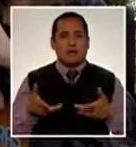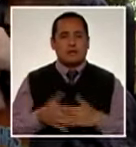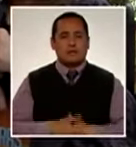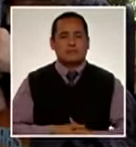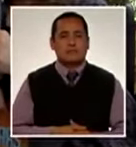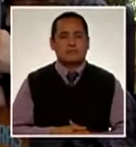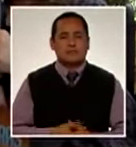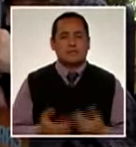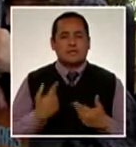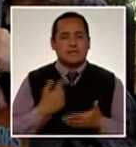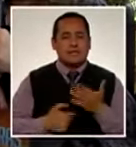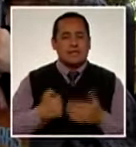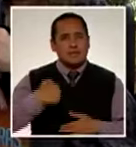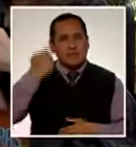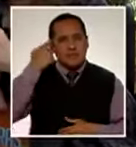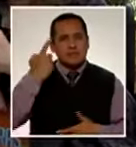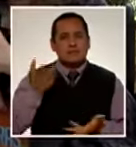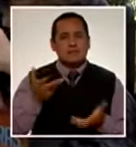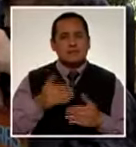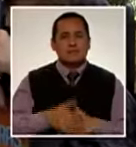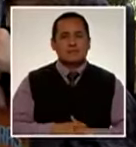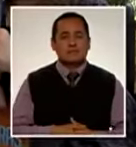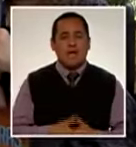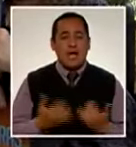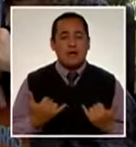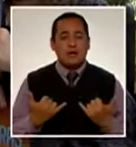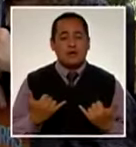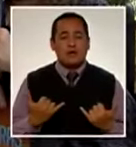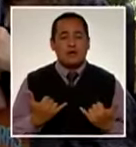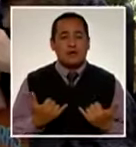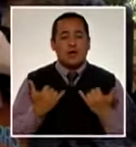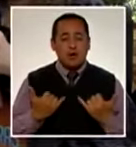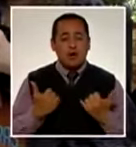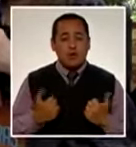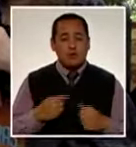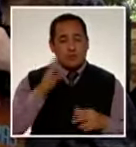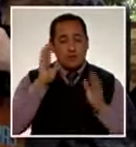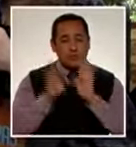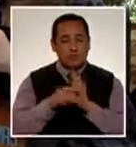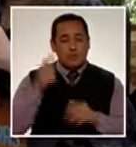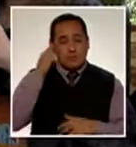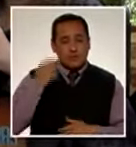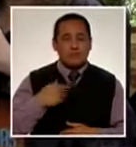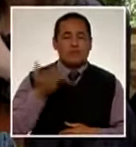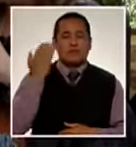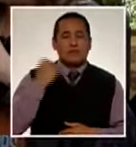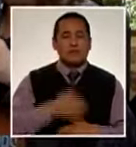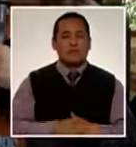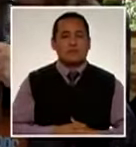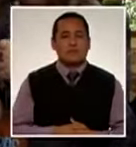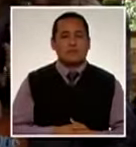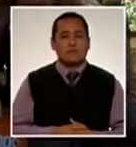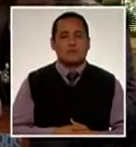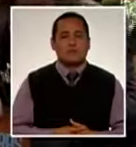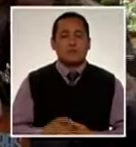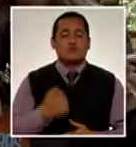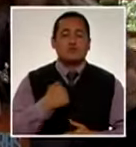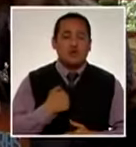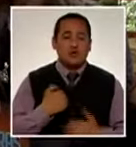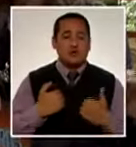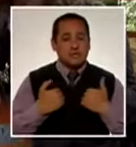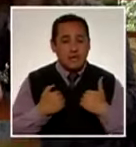¿cómo llegué acá? ¿Qué es lo que piensas ahora, hoy en día, si miras tu pasado? Yo